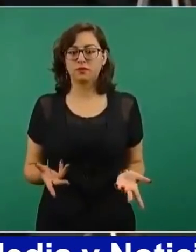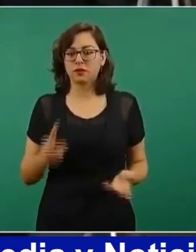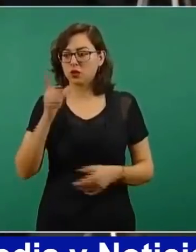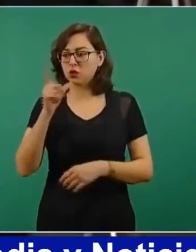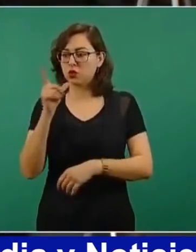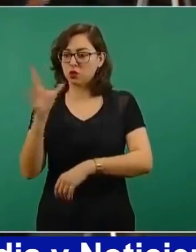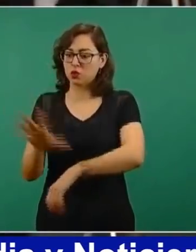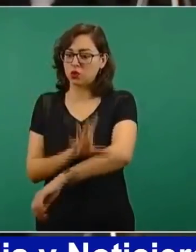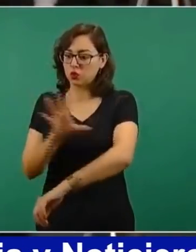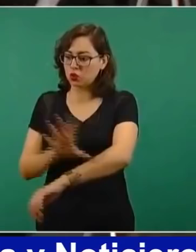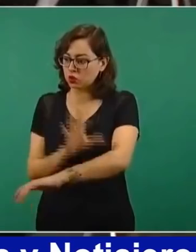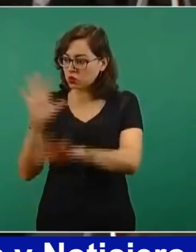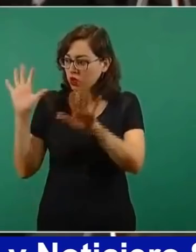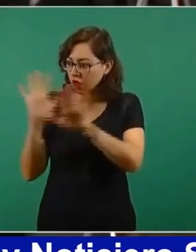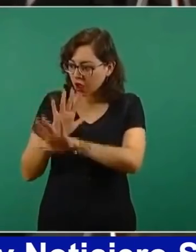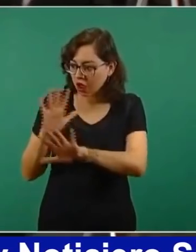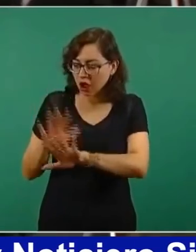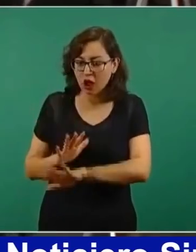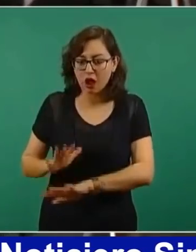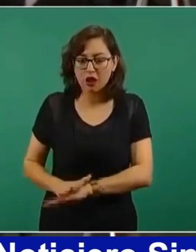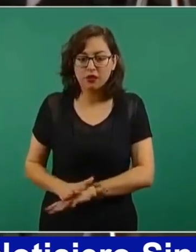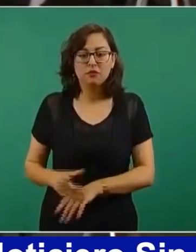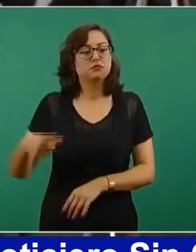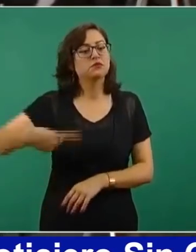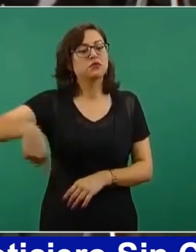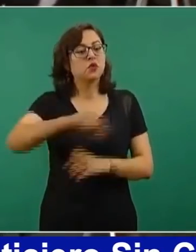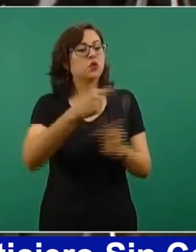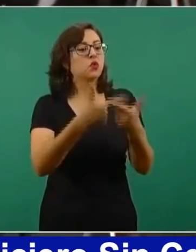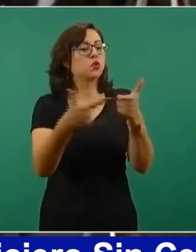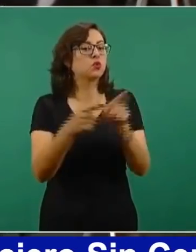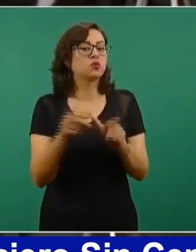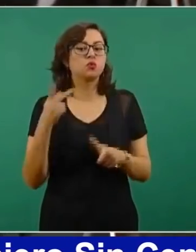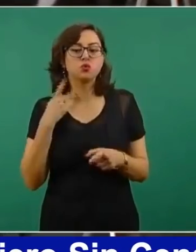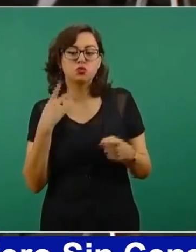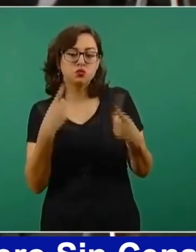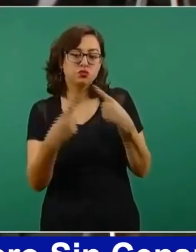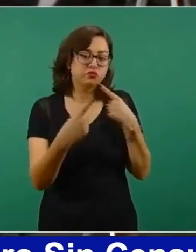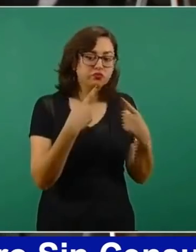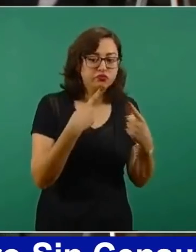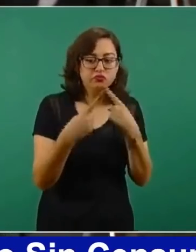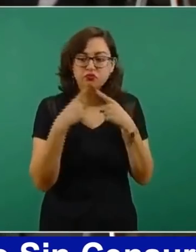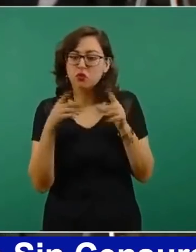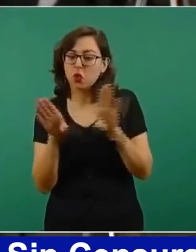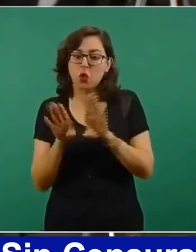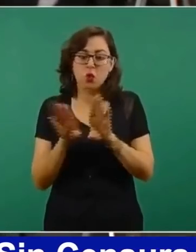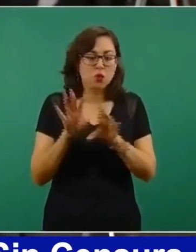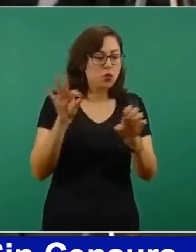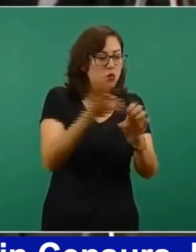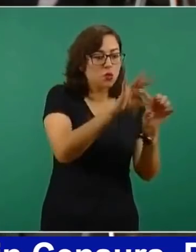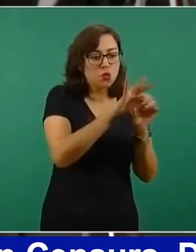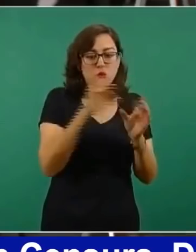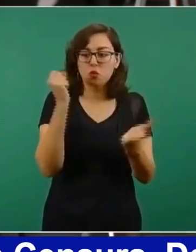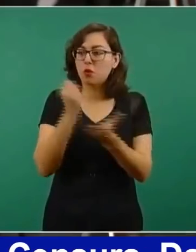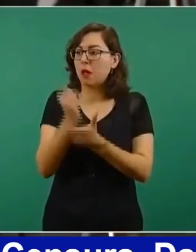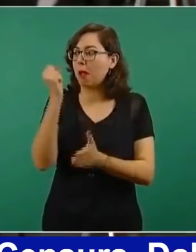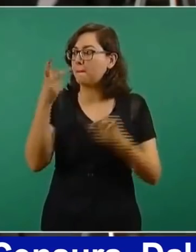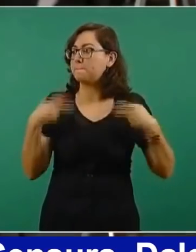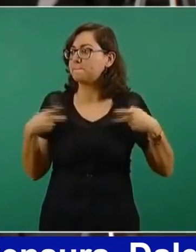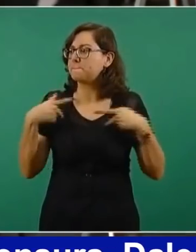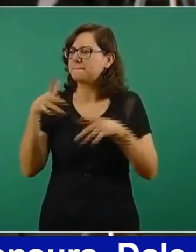los partidos incluso convinieron entre ellos a acordar cómo aprobarla. No tienen compromiso con la